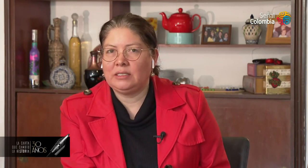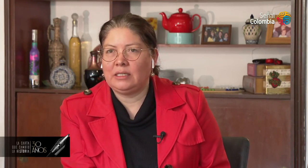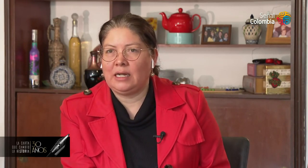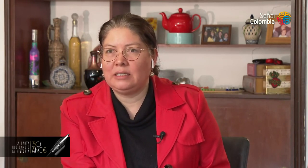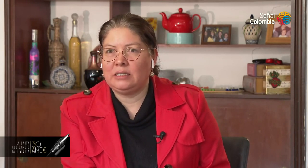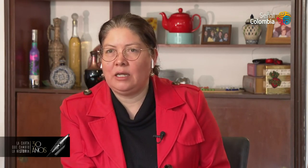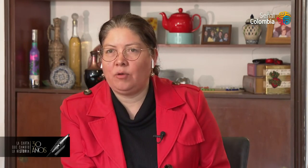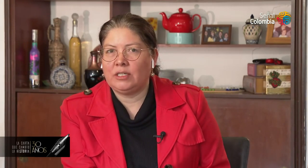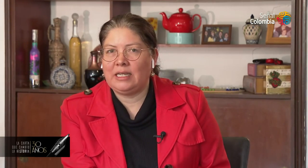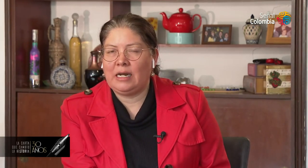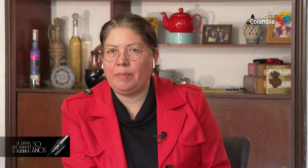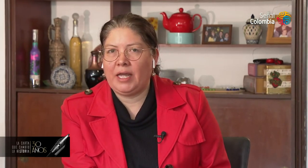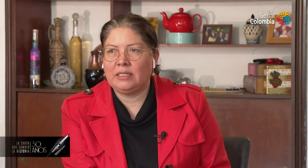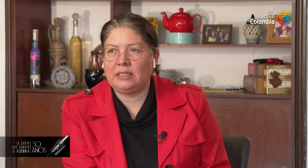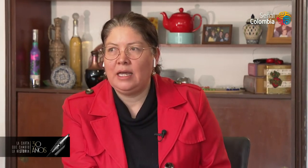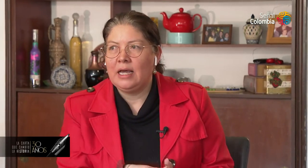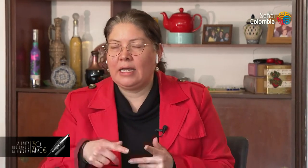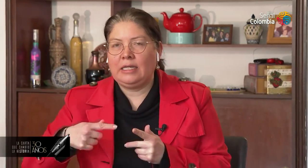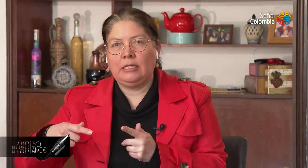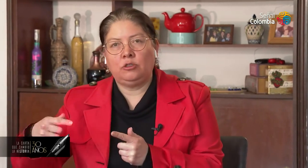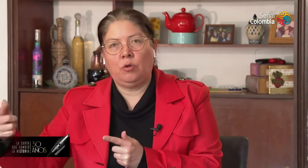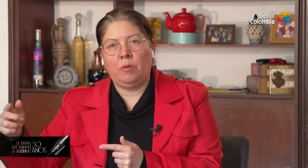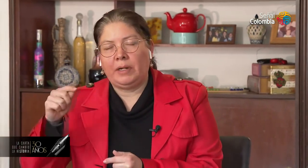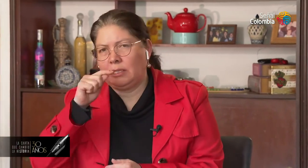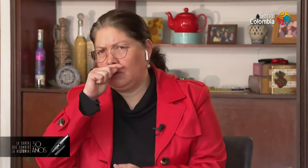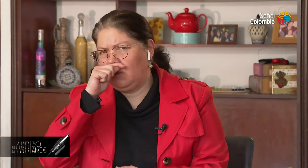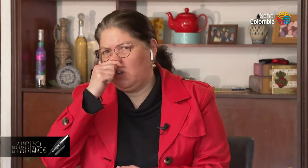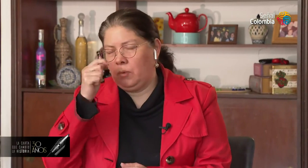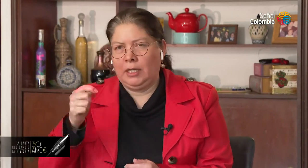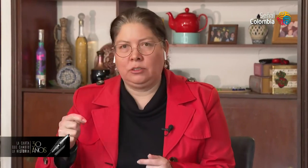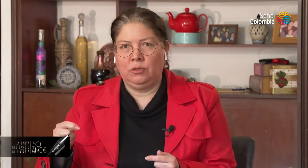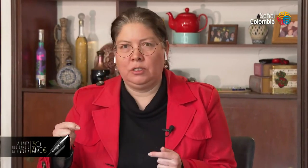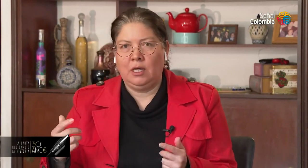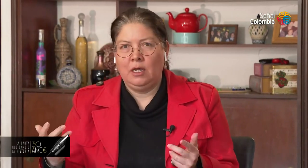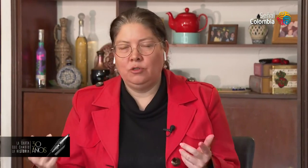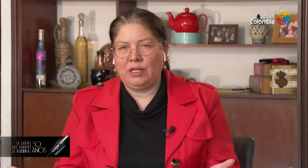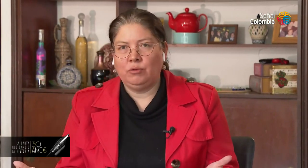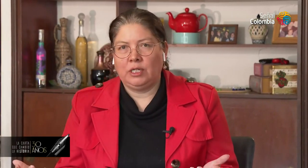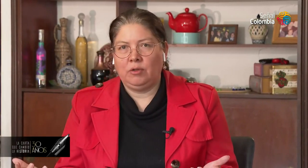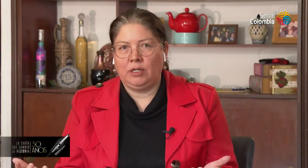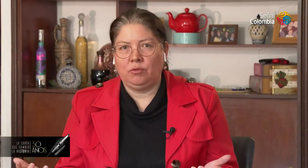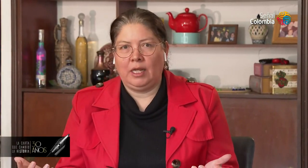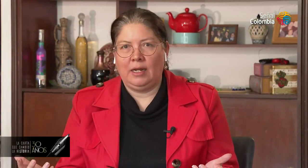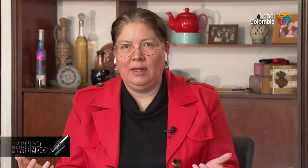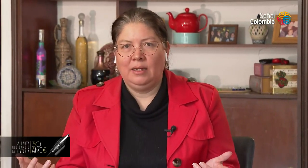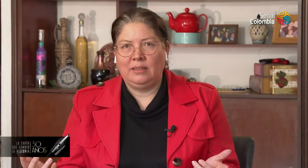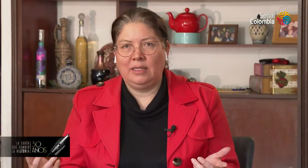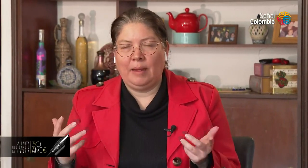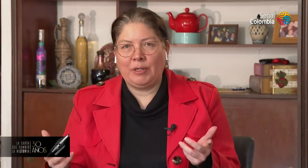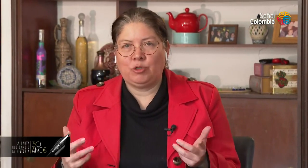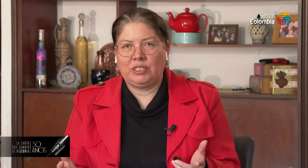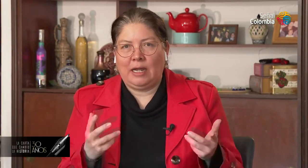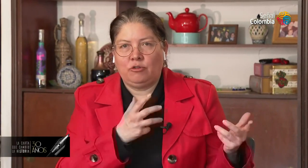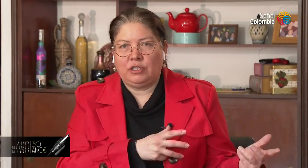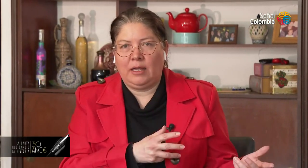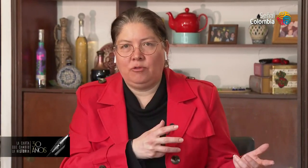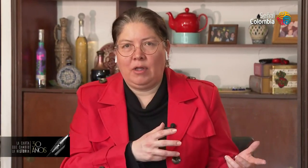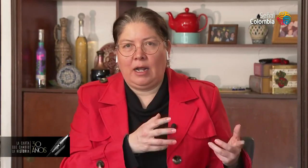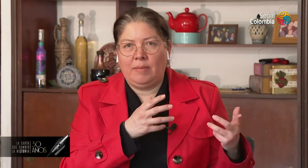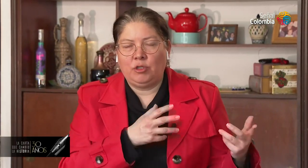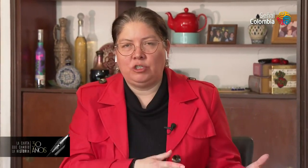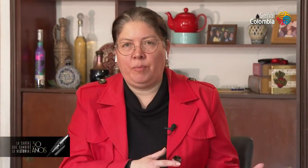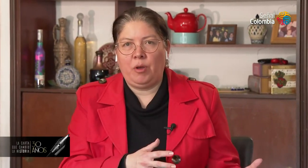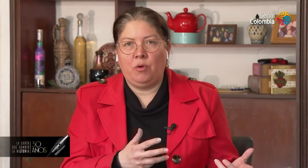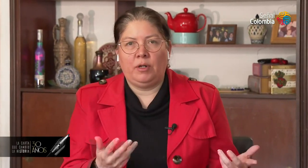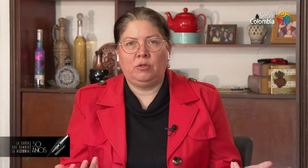persona que necesitaba la silla de ruedas en la EPS, que tiene eso como parte de sus obligaciones, no está abusando de la tutela. Esa persona está acostada en